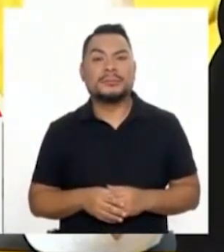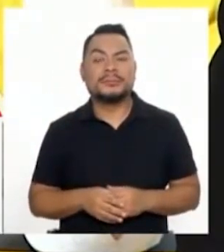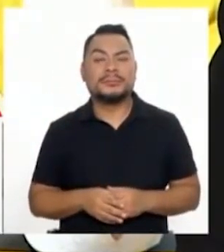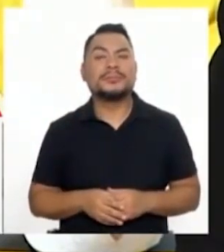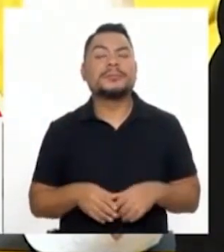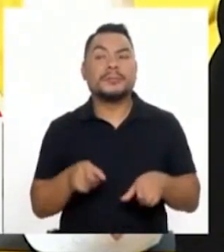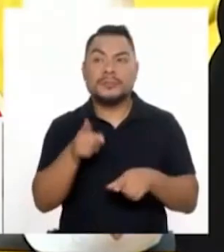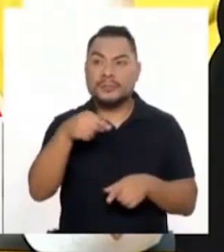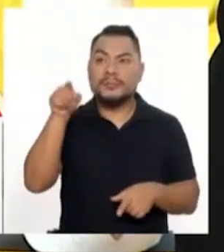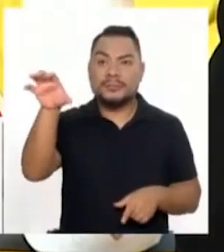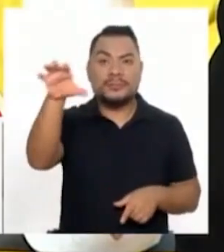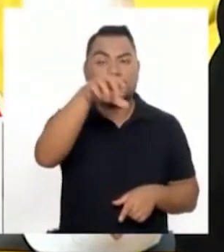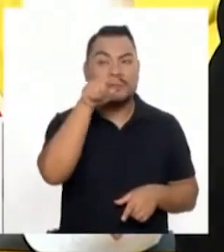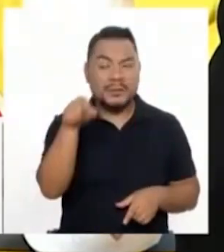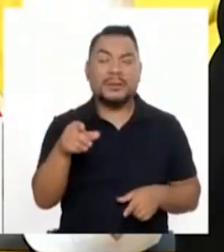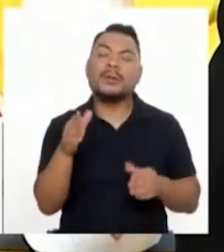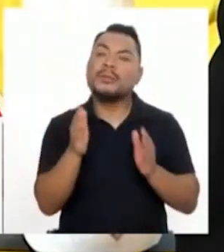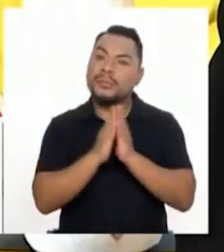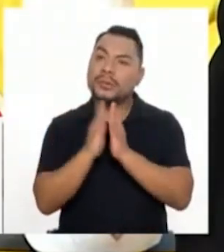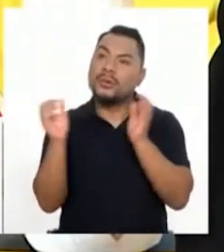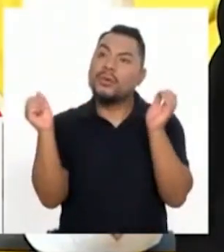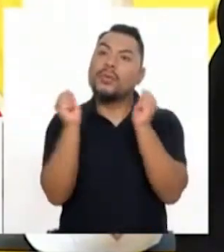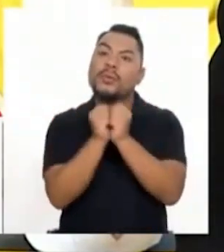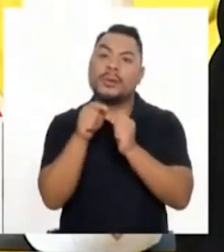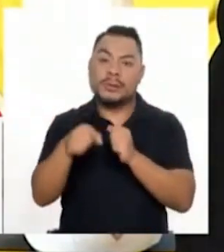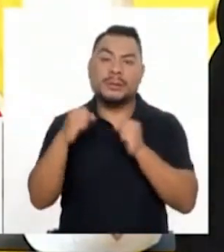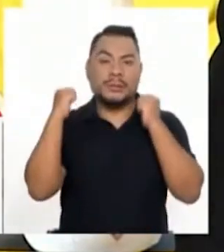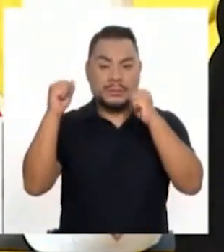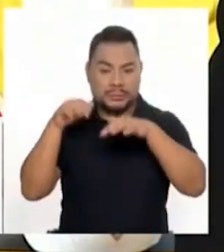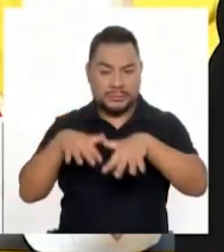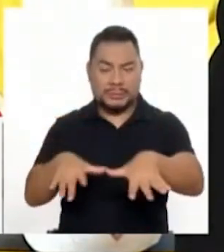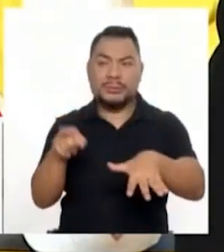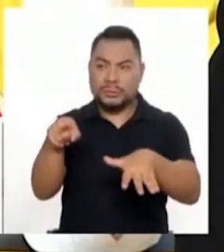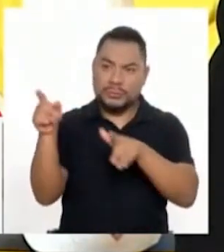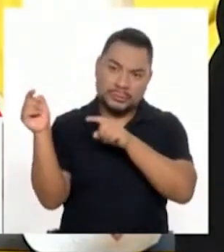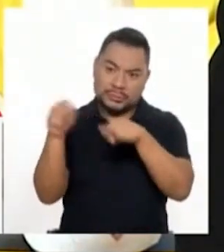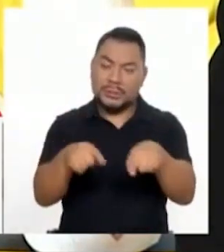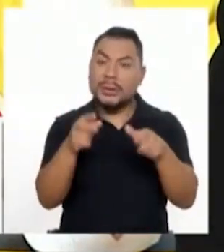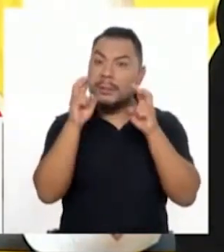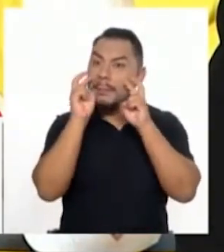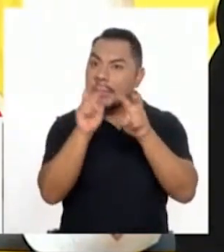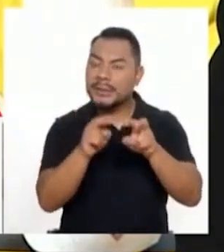a que estén acompañando durante la marcha,